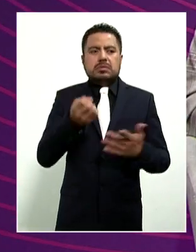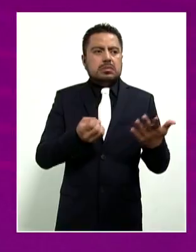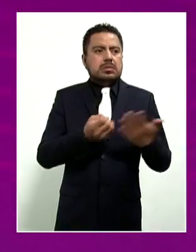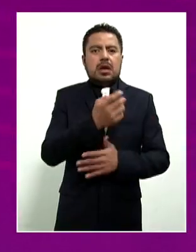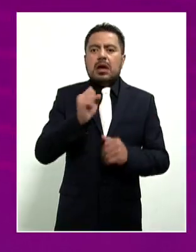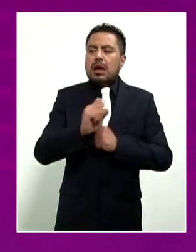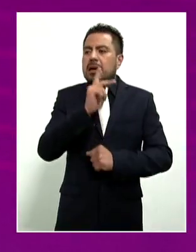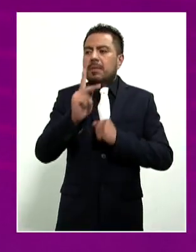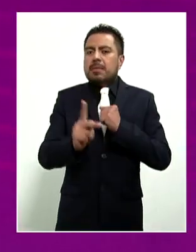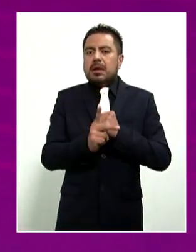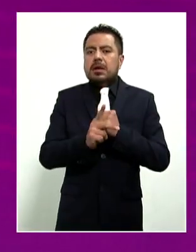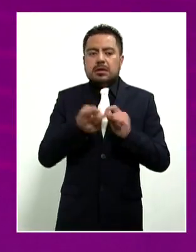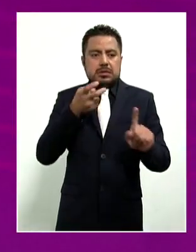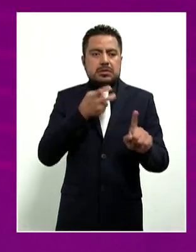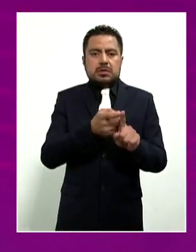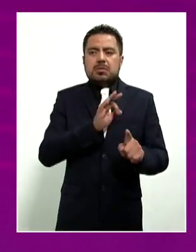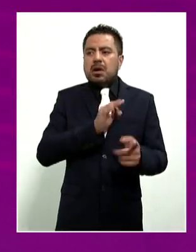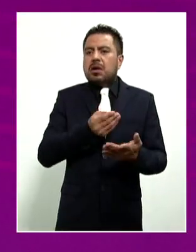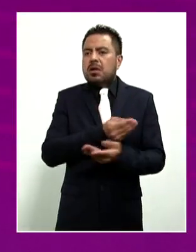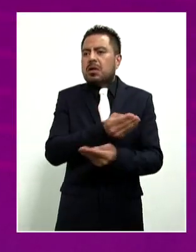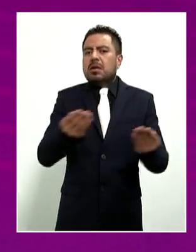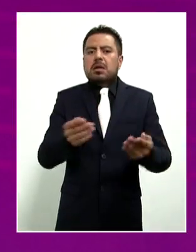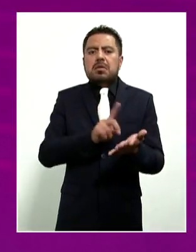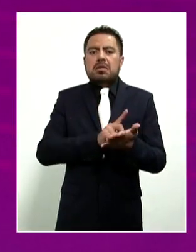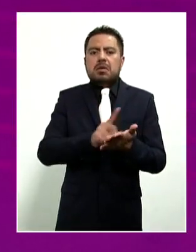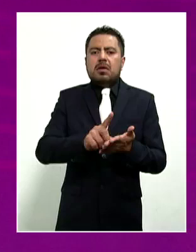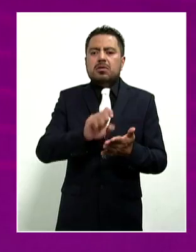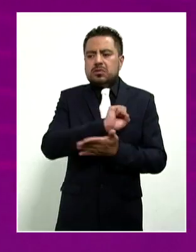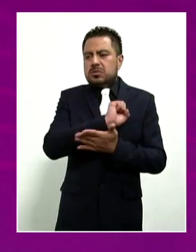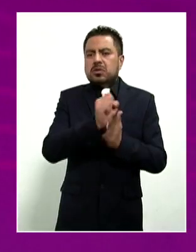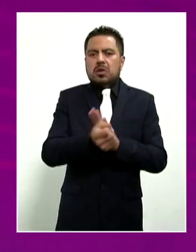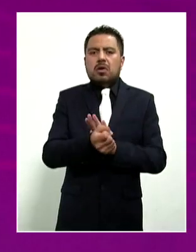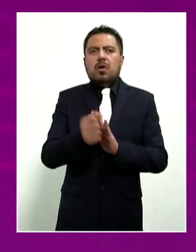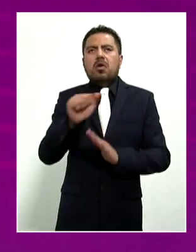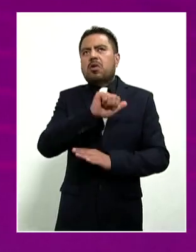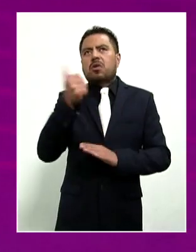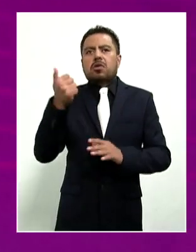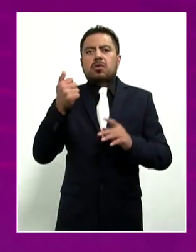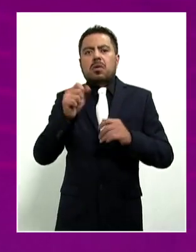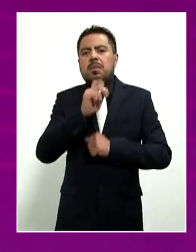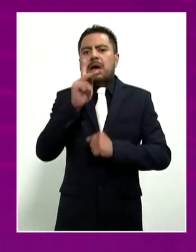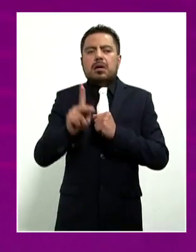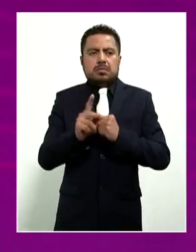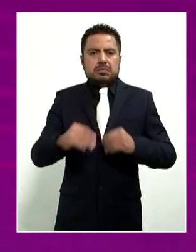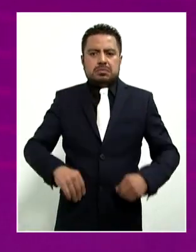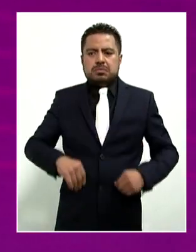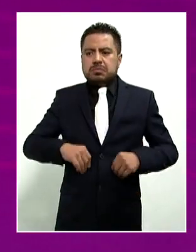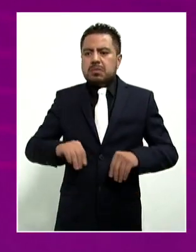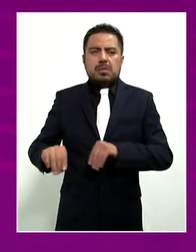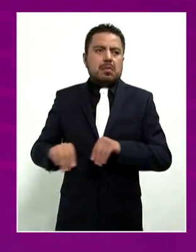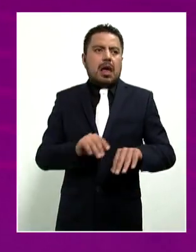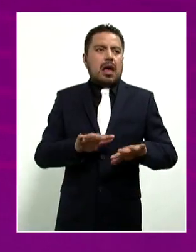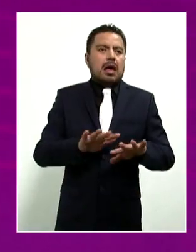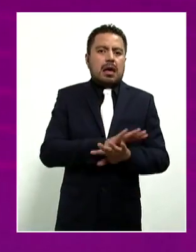país y eso les da derecho a solicitar asilo en otro país para evitar